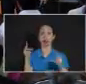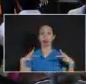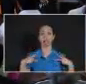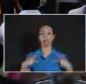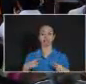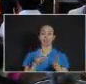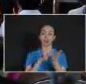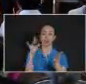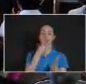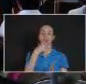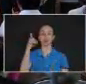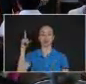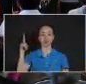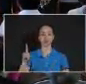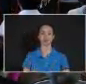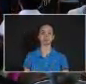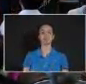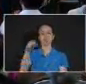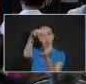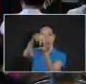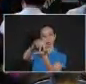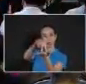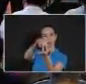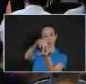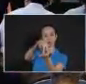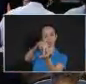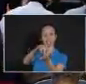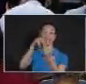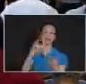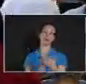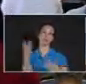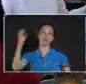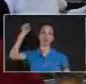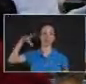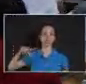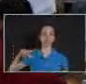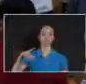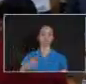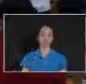Dios. Pongámonos de pie y vamos a bendecirlos.